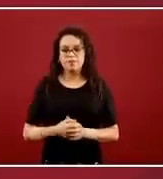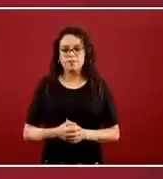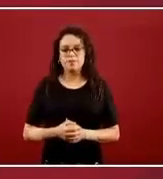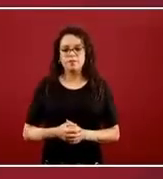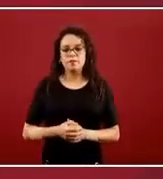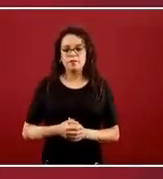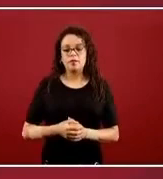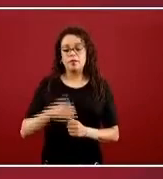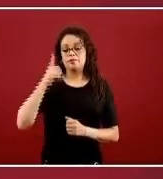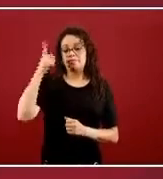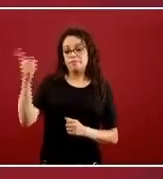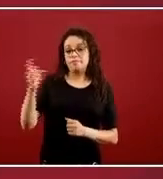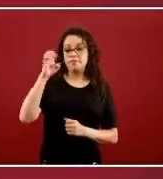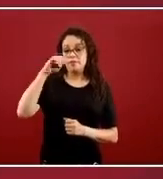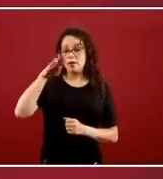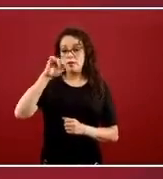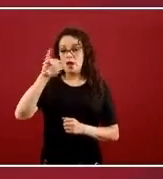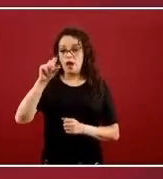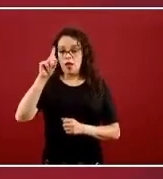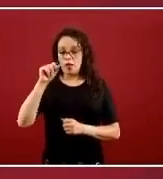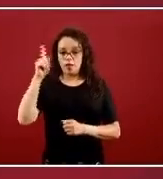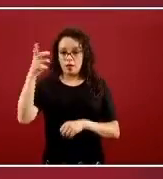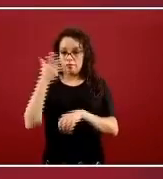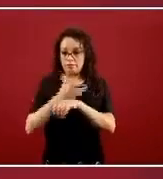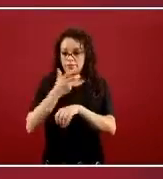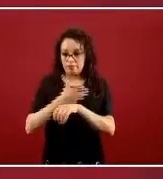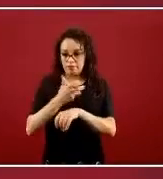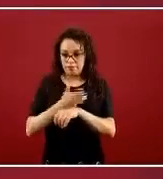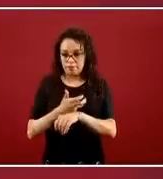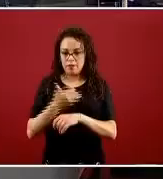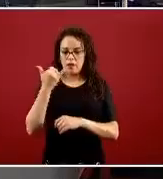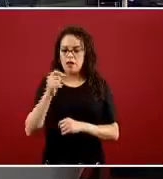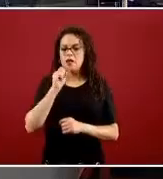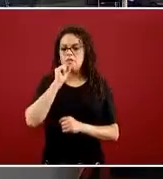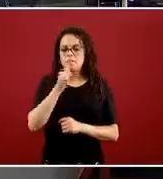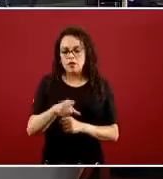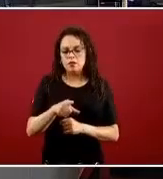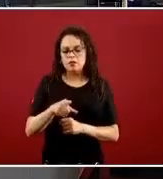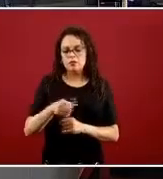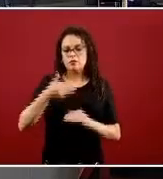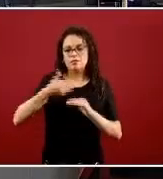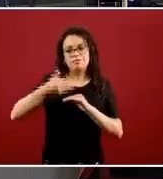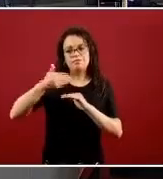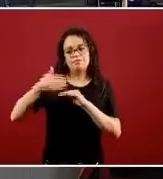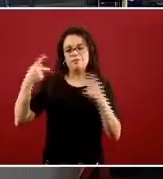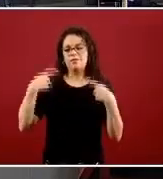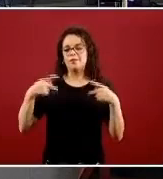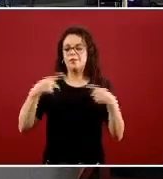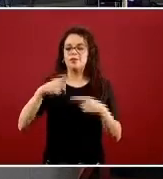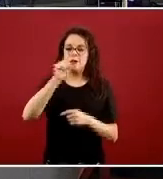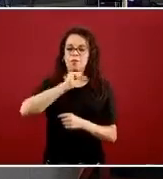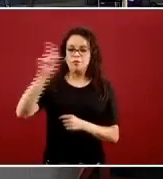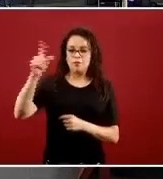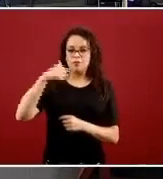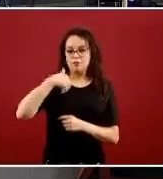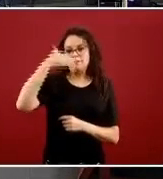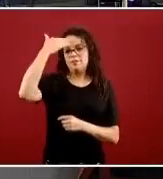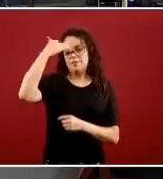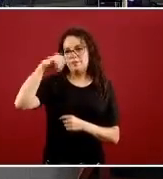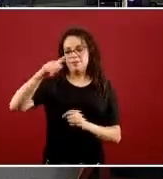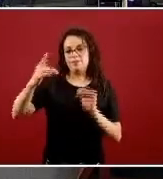y apelando a lazos de colaboración profesional de experiencias previas, tuvimos una conversación